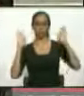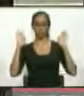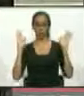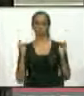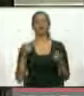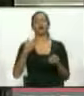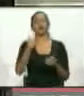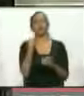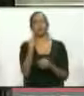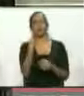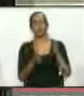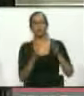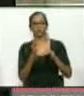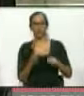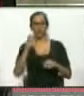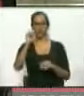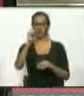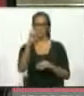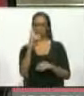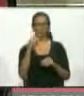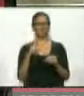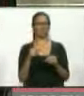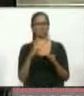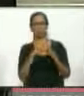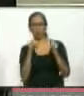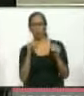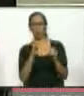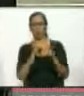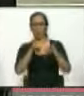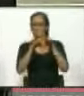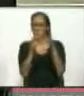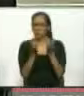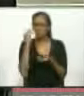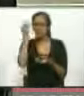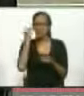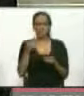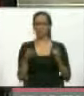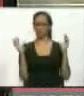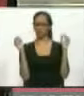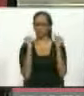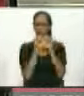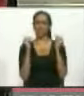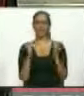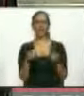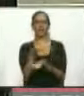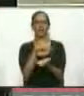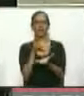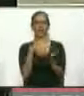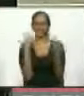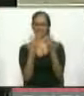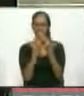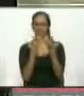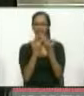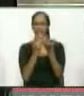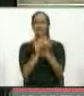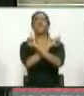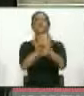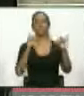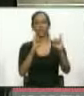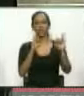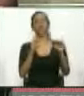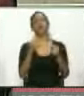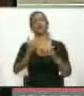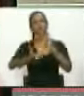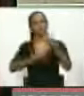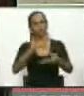está la gente de acción democrática parece que todo el mundo coincide de que una de las maneras de destrabar el conflicto puede ser a través de ese proceso electoral